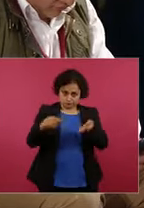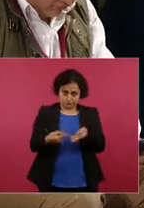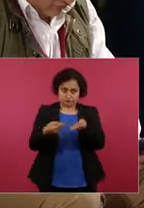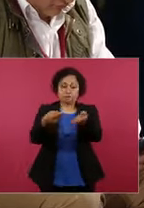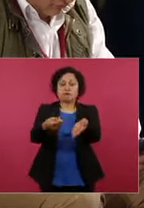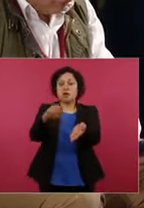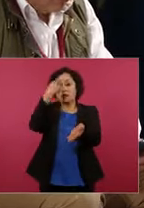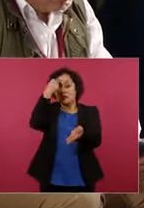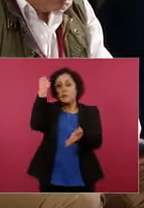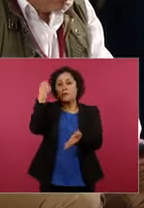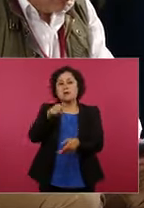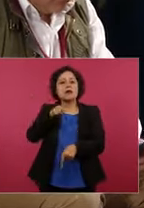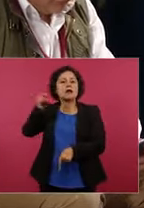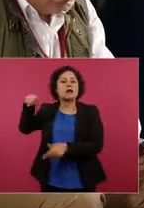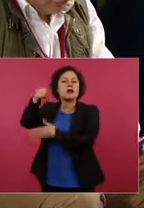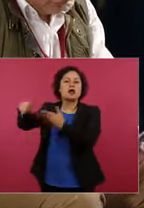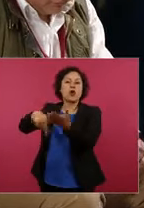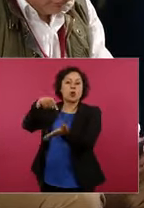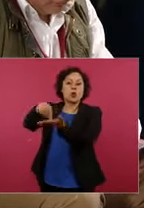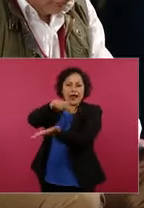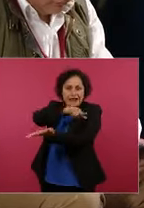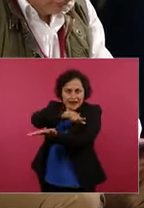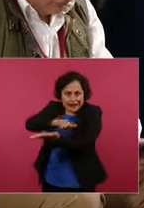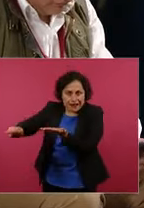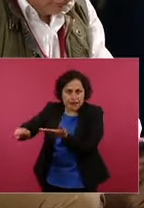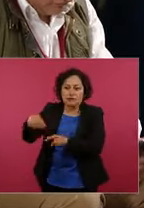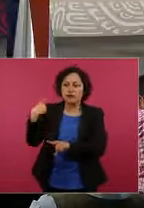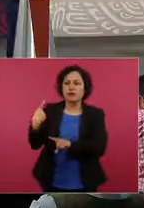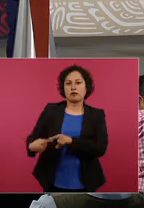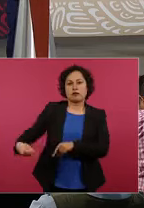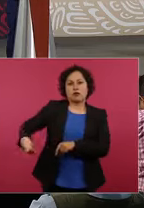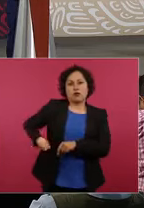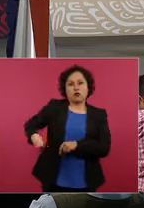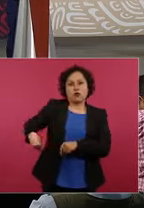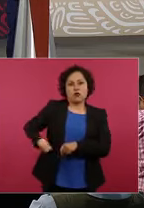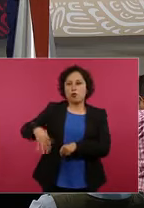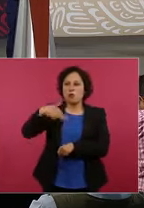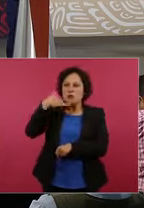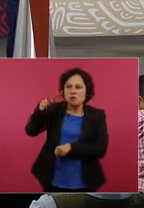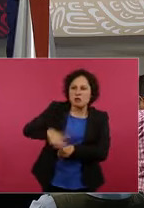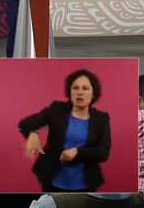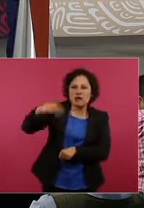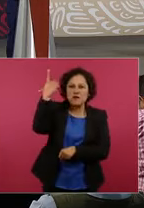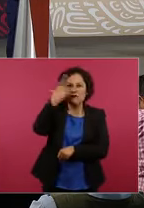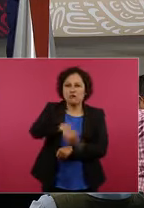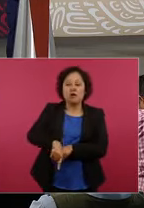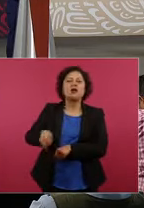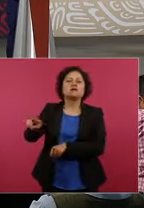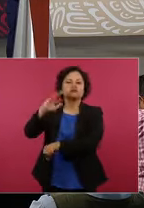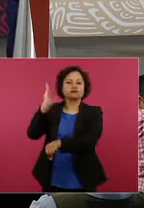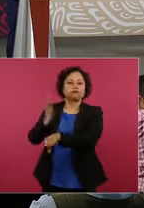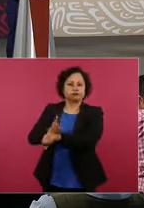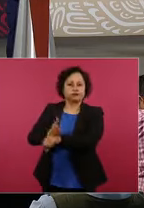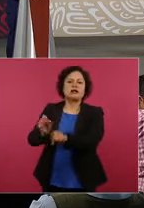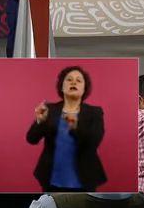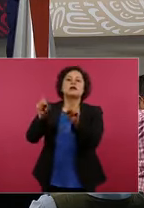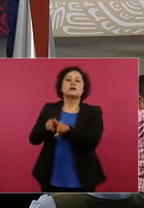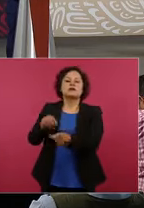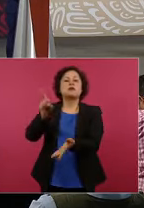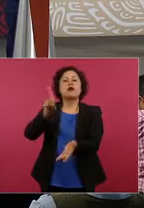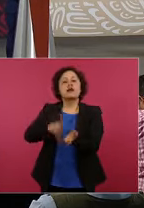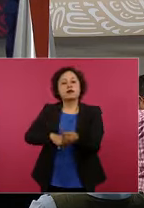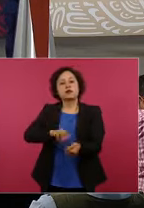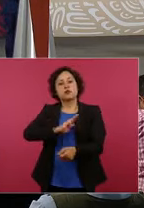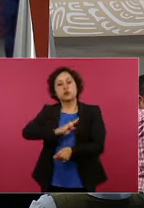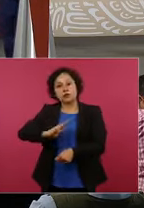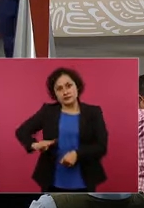esa zona, para que se sancione a quien se tenga que sancionar y que las autoridades municipales, estatales hagan